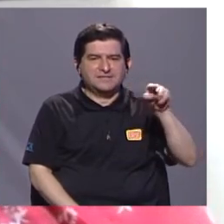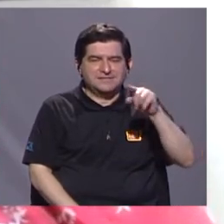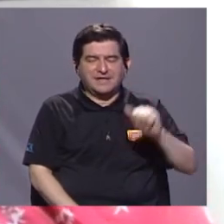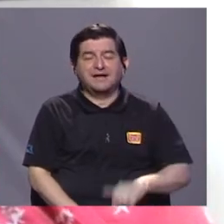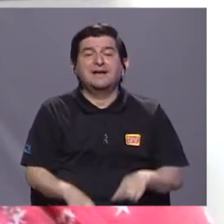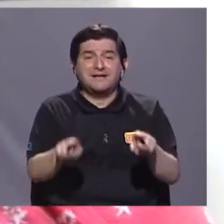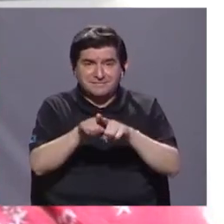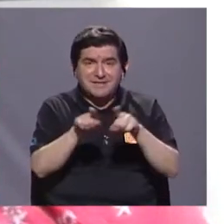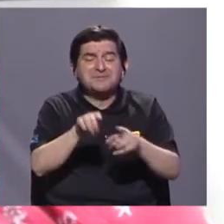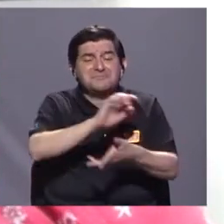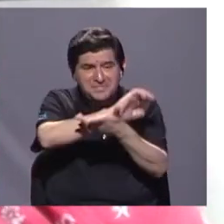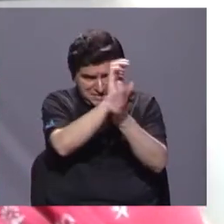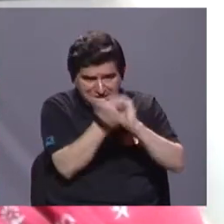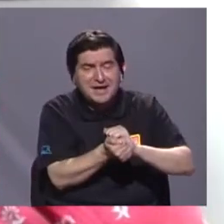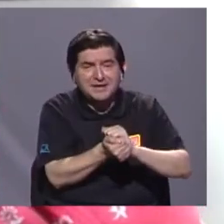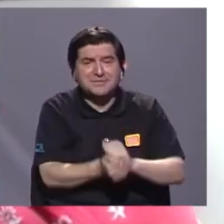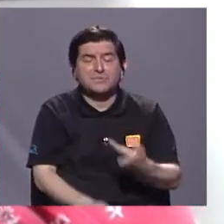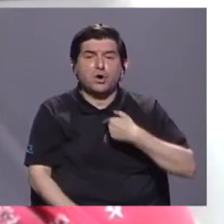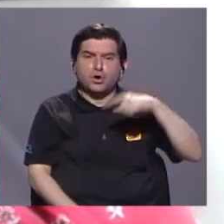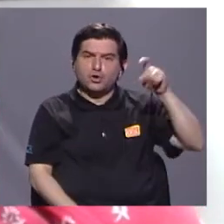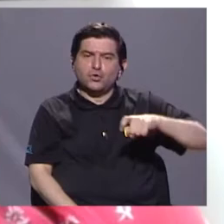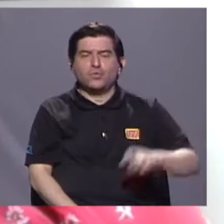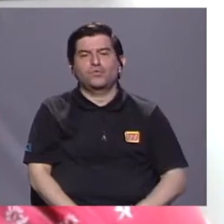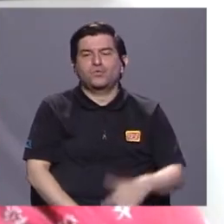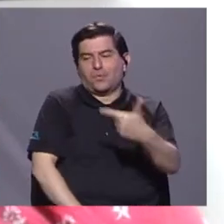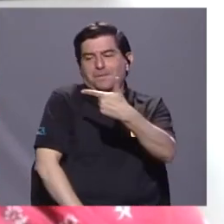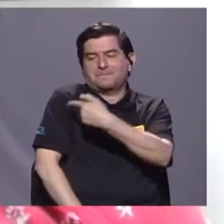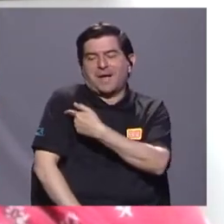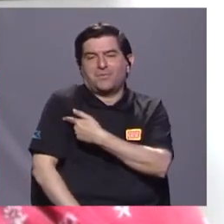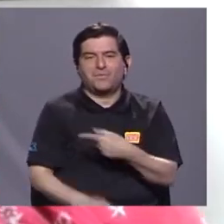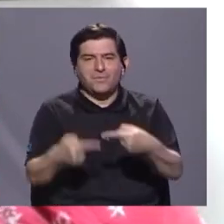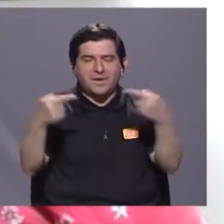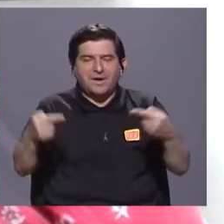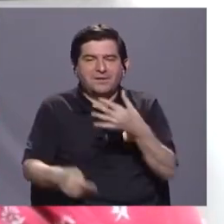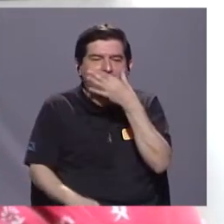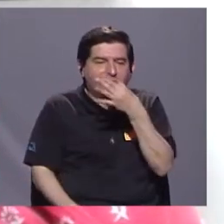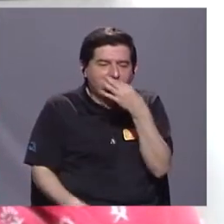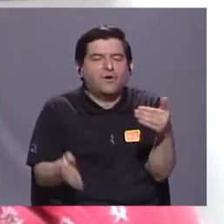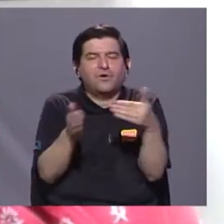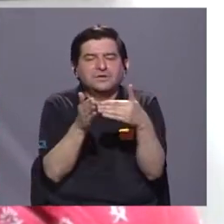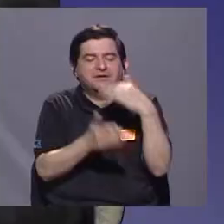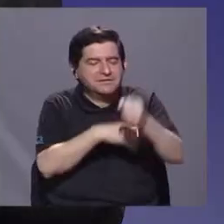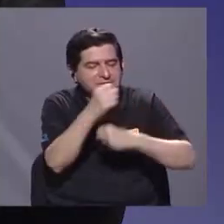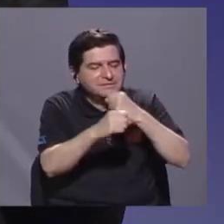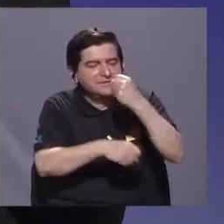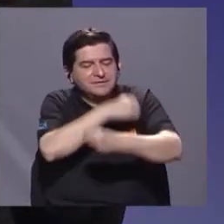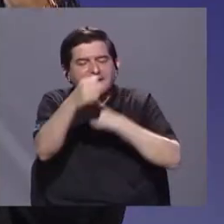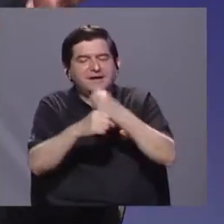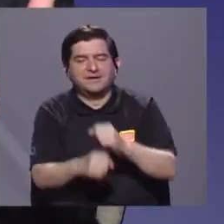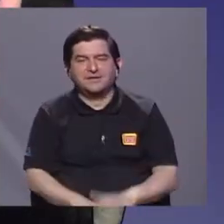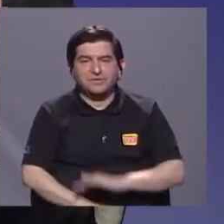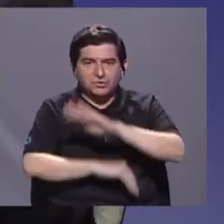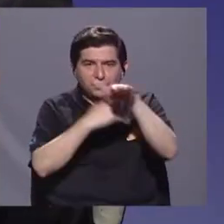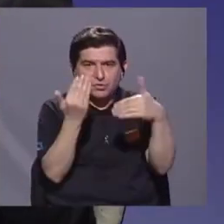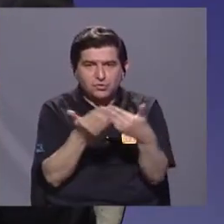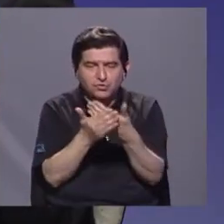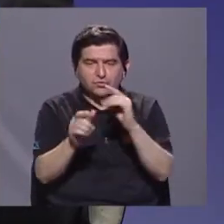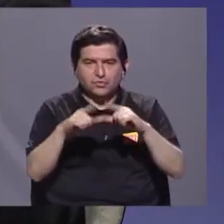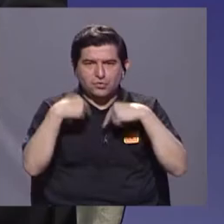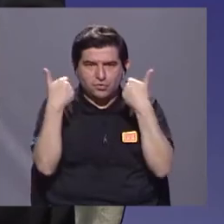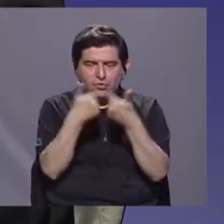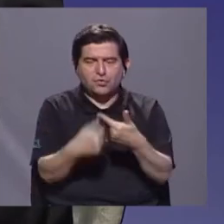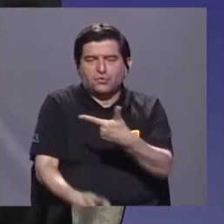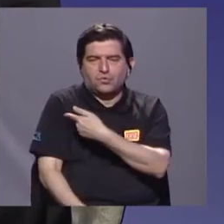y precisamente por eso uno necesita ponerse la vacuna todos los años de todo ese conjunto vacunas que